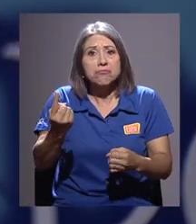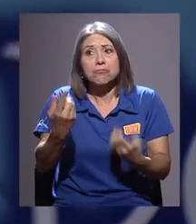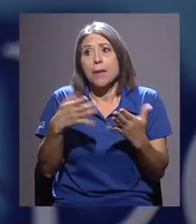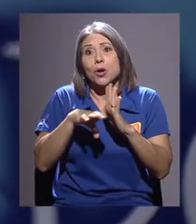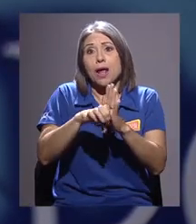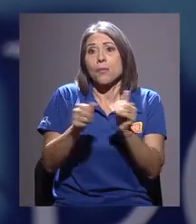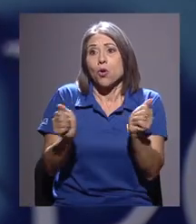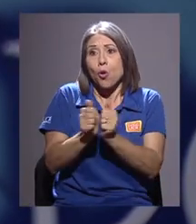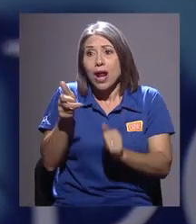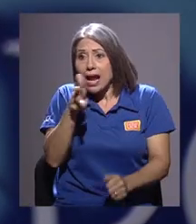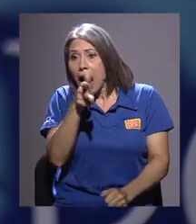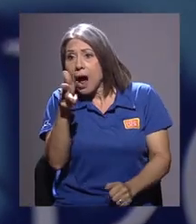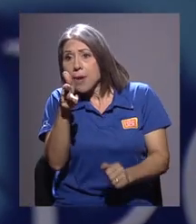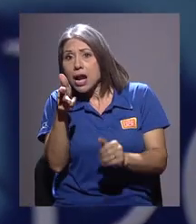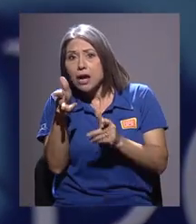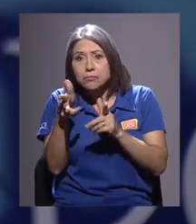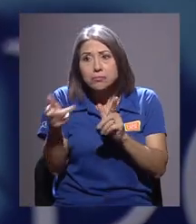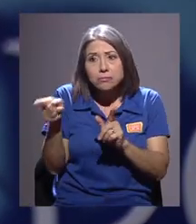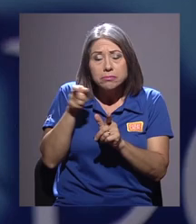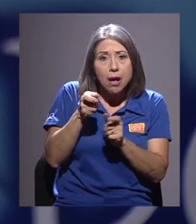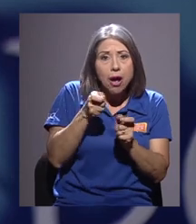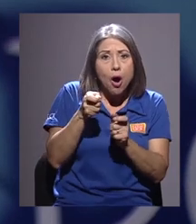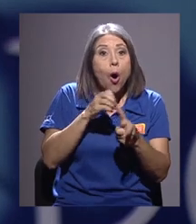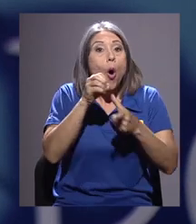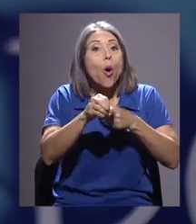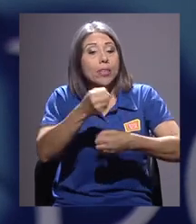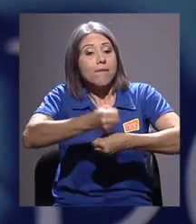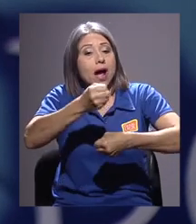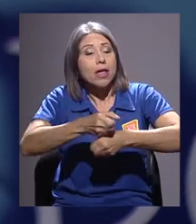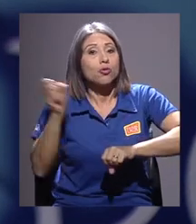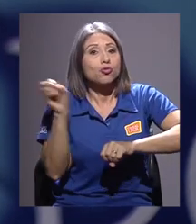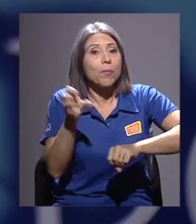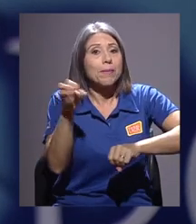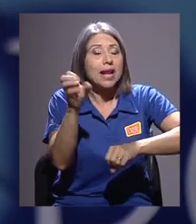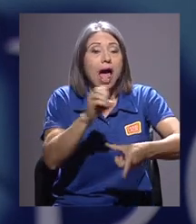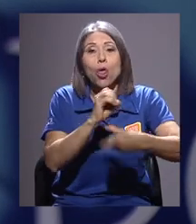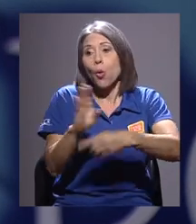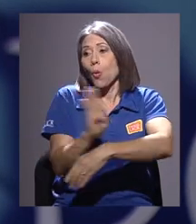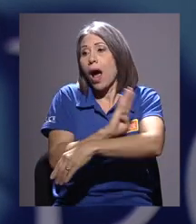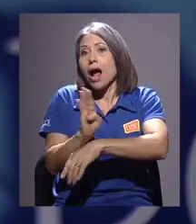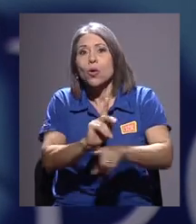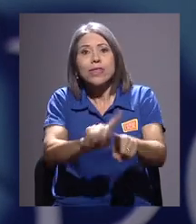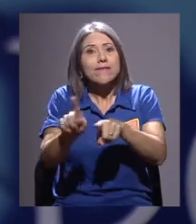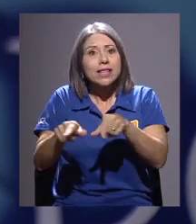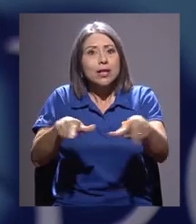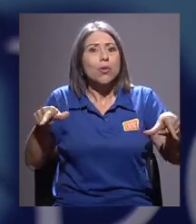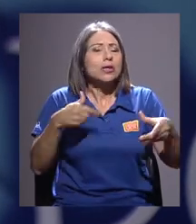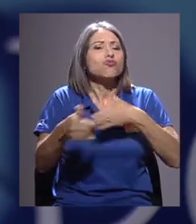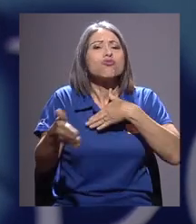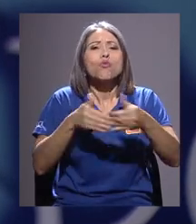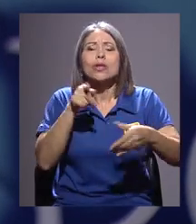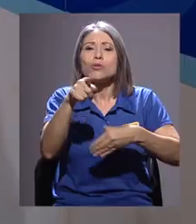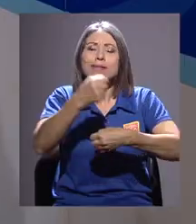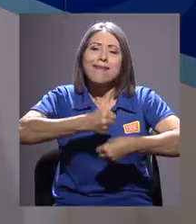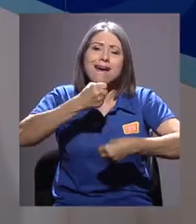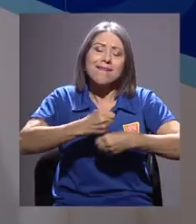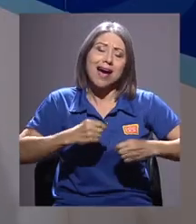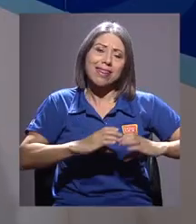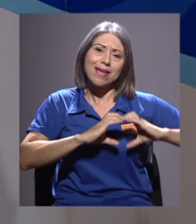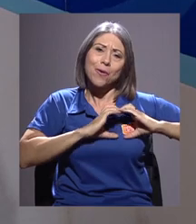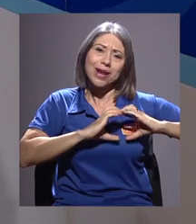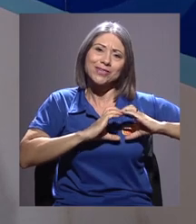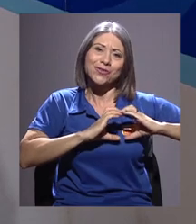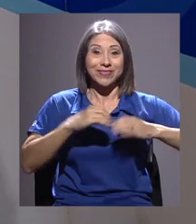una cámara detrás de la caja de un banco o de la caja un supermercado o donde le toque desempeñarse pero siendo lo de verdad de corazón haciendo